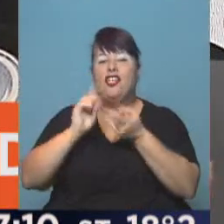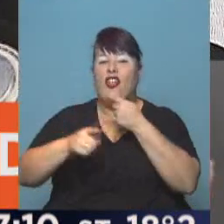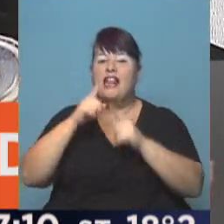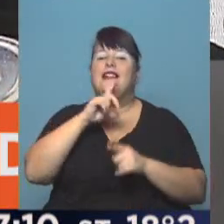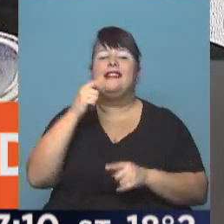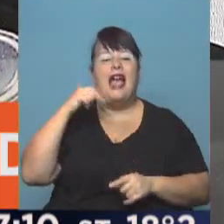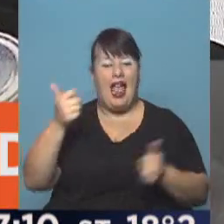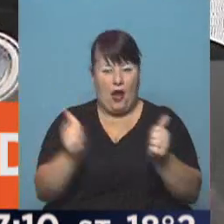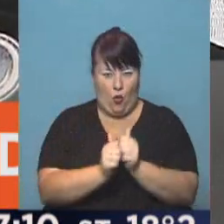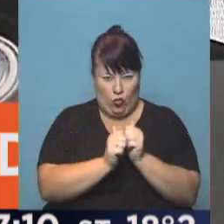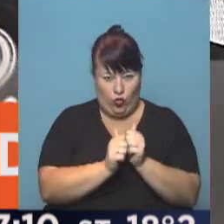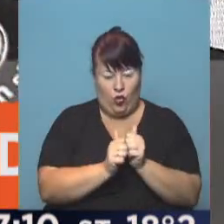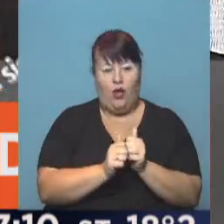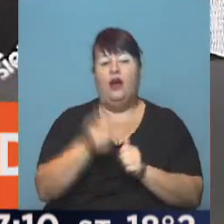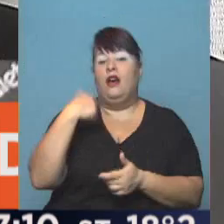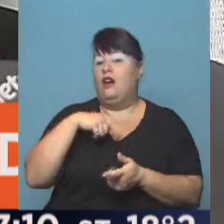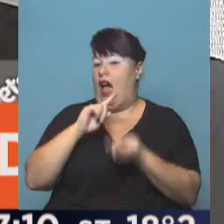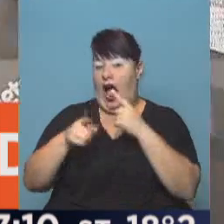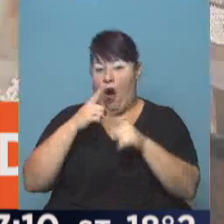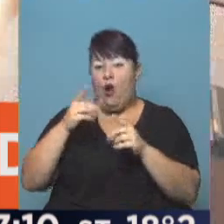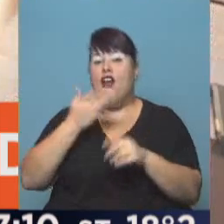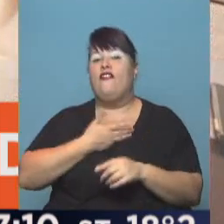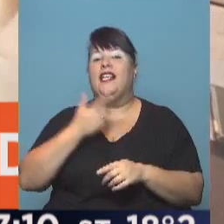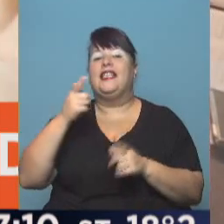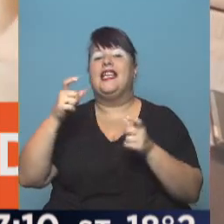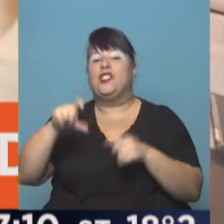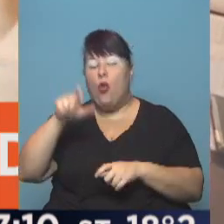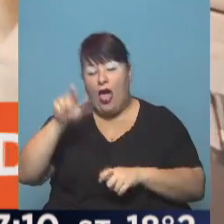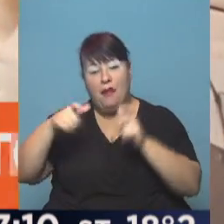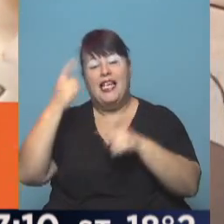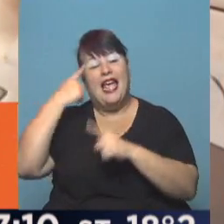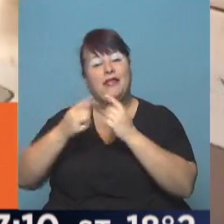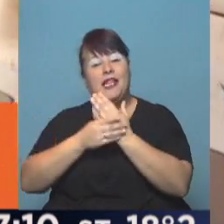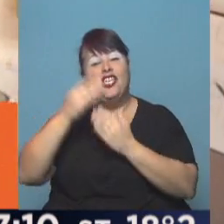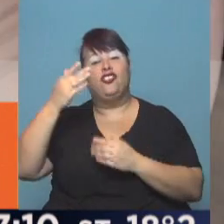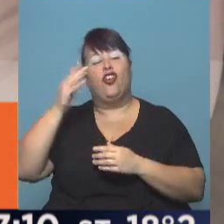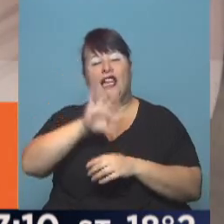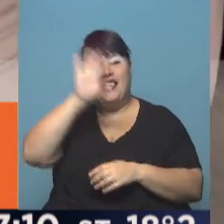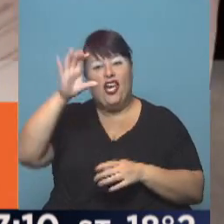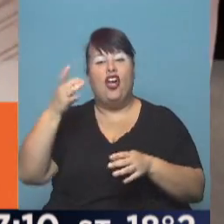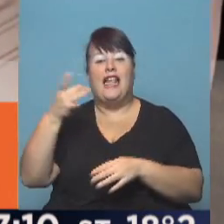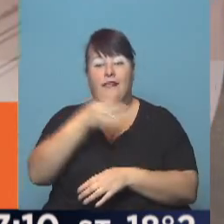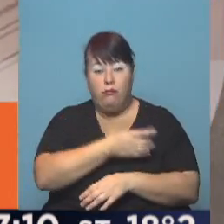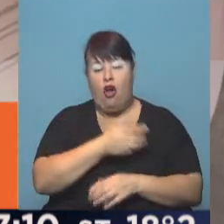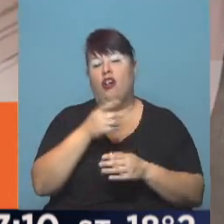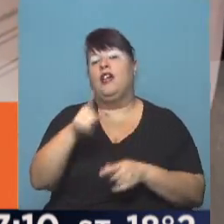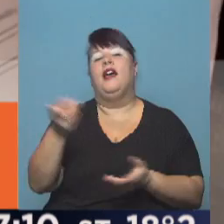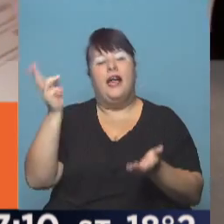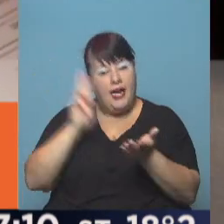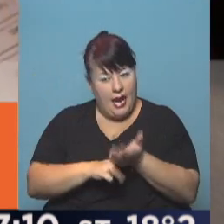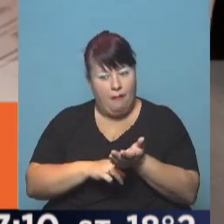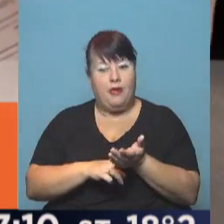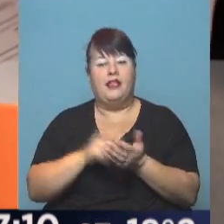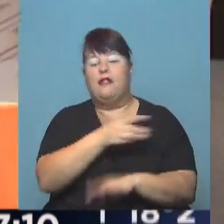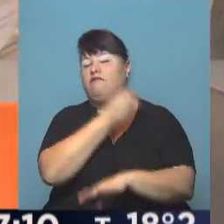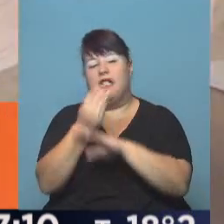taiana después de rechazar el acuerdo con el frente ciudadano el ex ministro del interior y transporte florencio randazo ratificó su